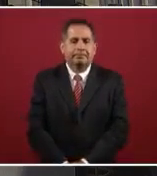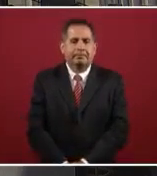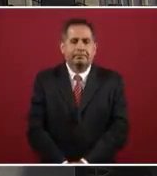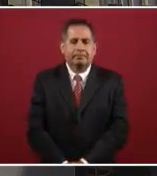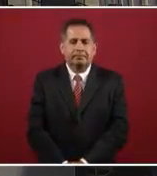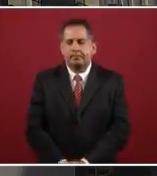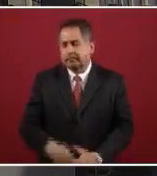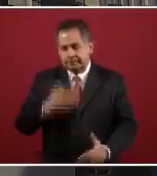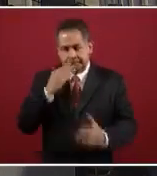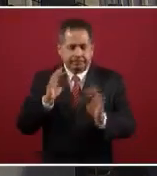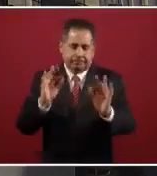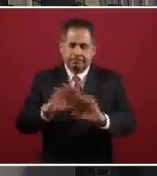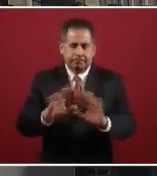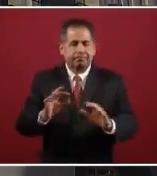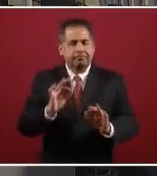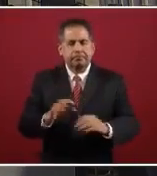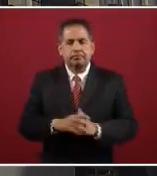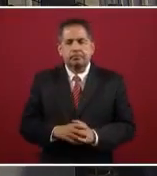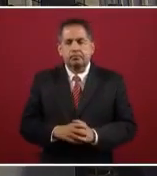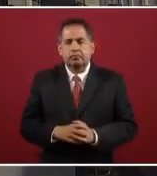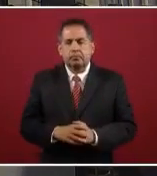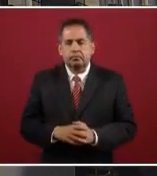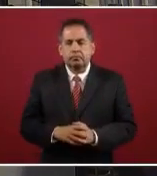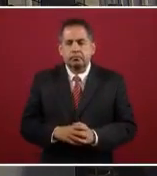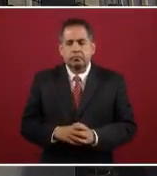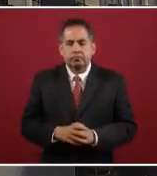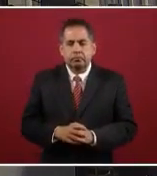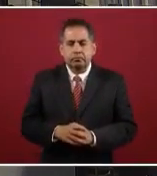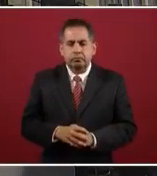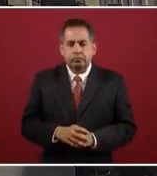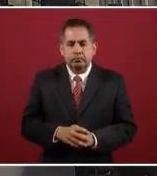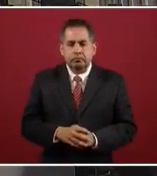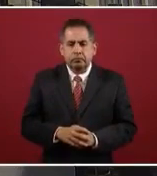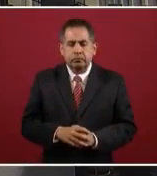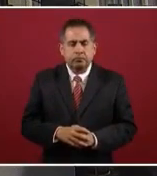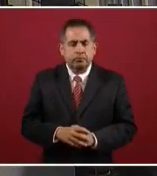Muy bien, vamos…